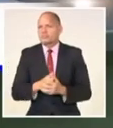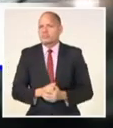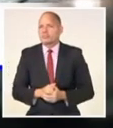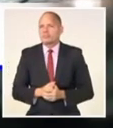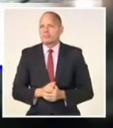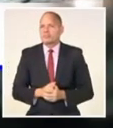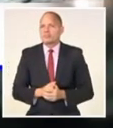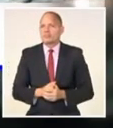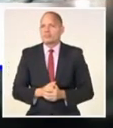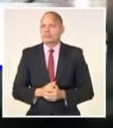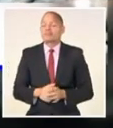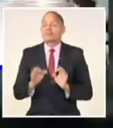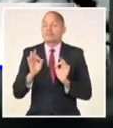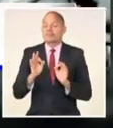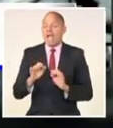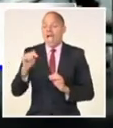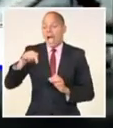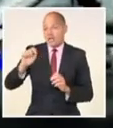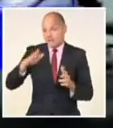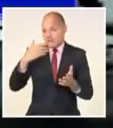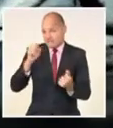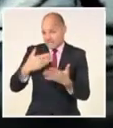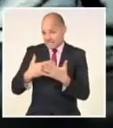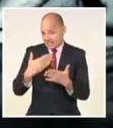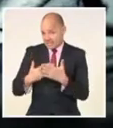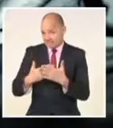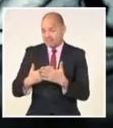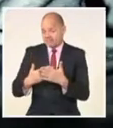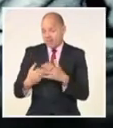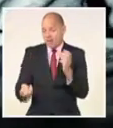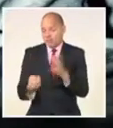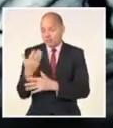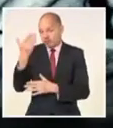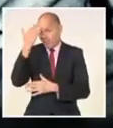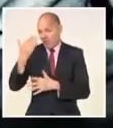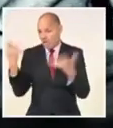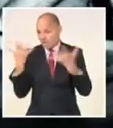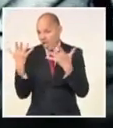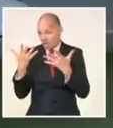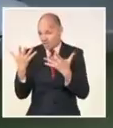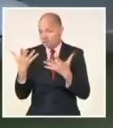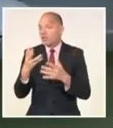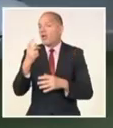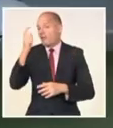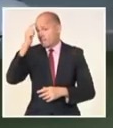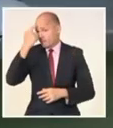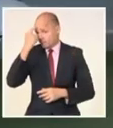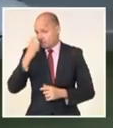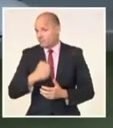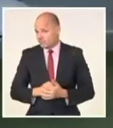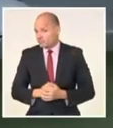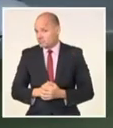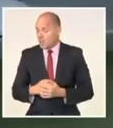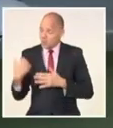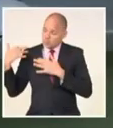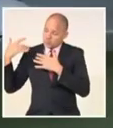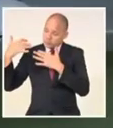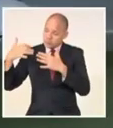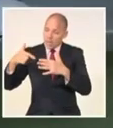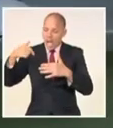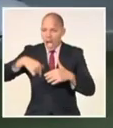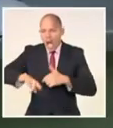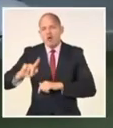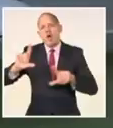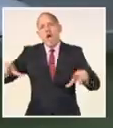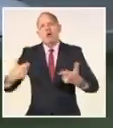60 años de fundada esta fábrica por el guerrillero heroico Ernesto Che Guevara. Nuestro orgullo es decir que siempre los productos de